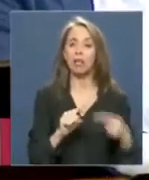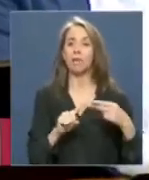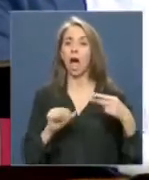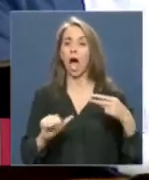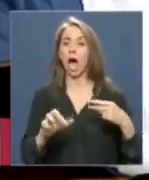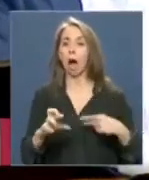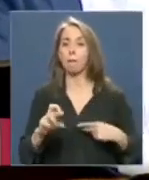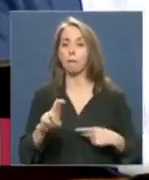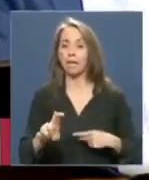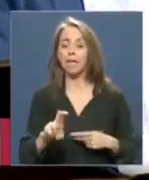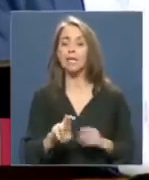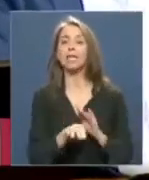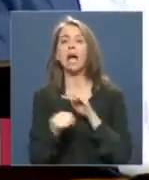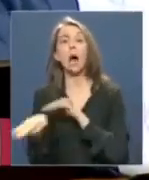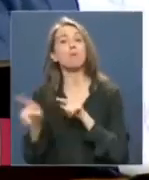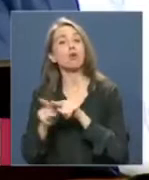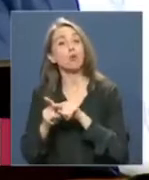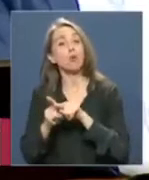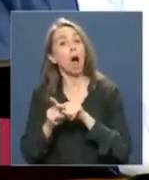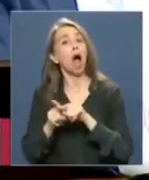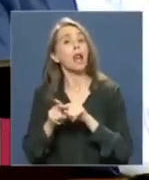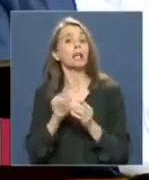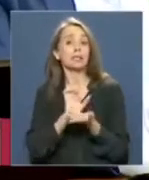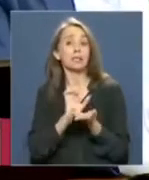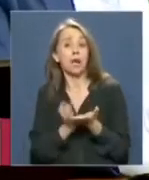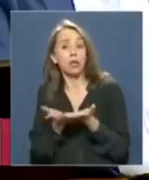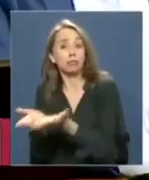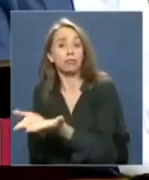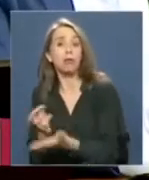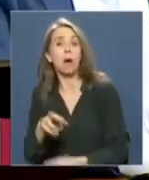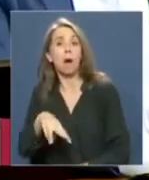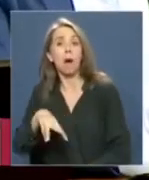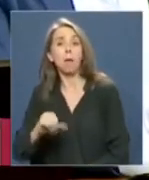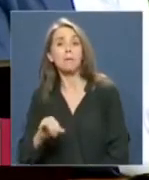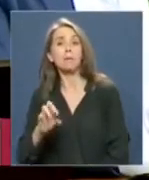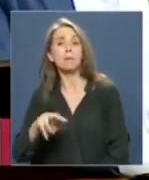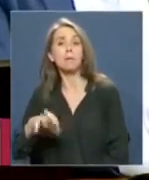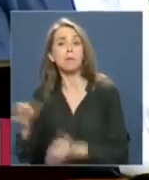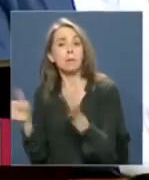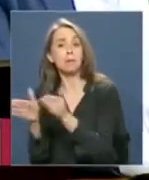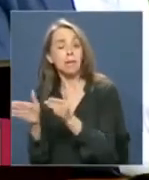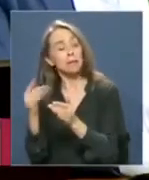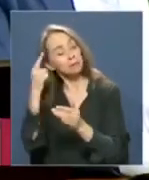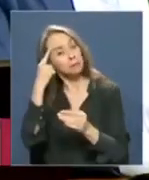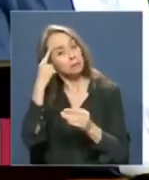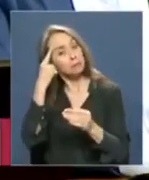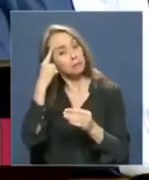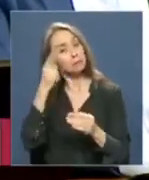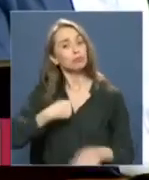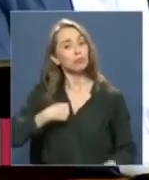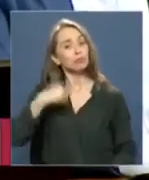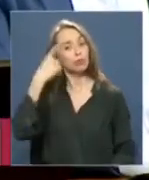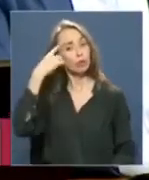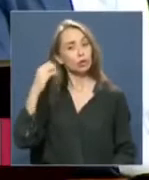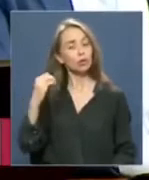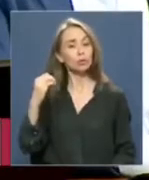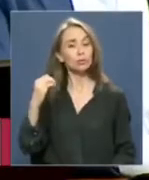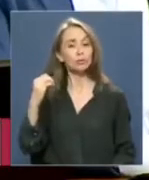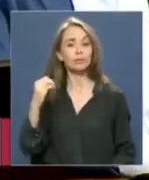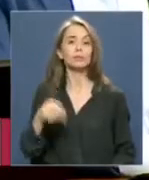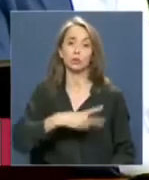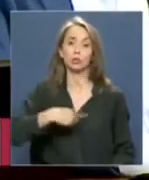el apoyo hacia las MIPYME y que espero que lo podamos discutir también a fondo, yo creo que definitivamente